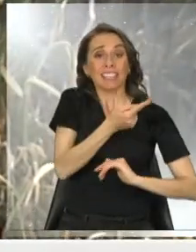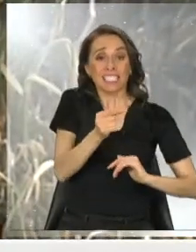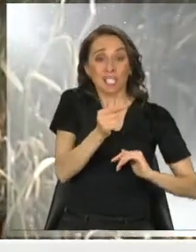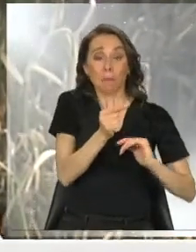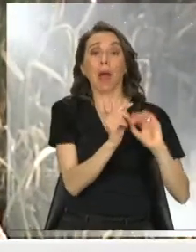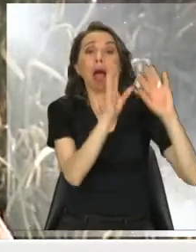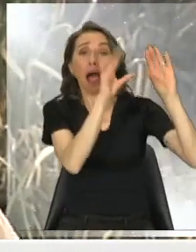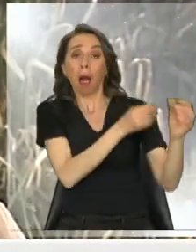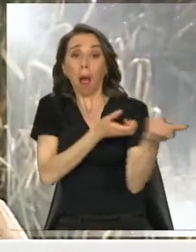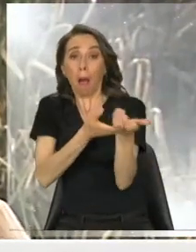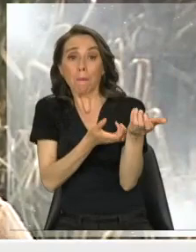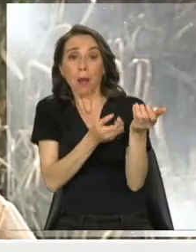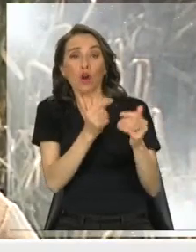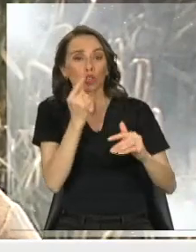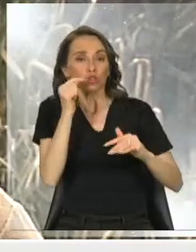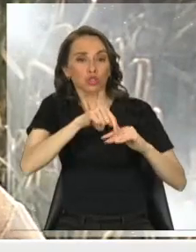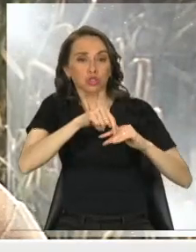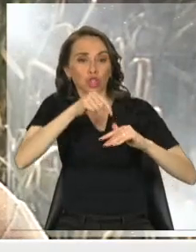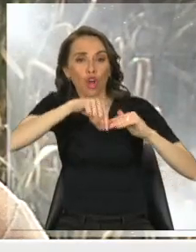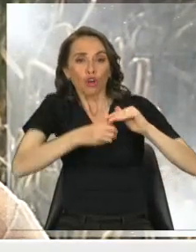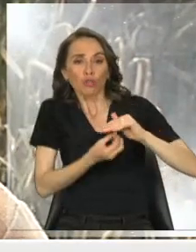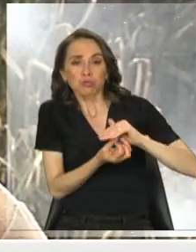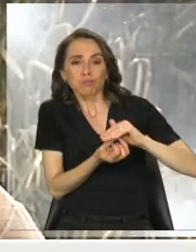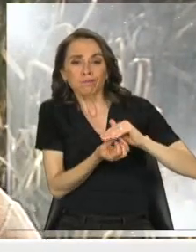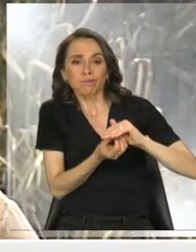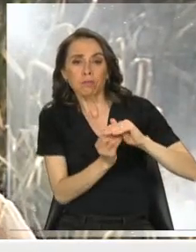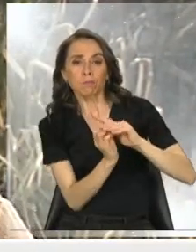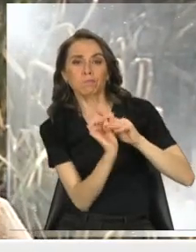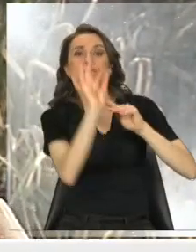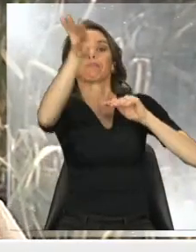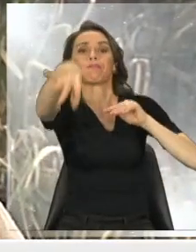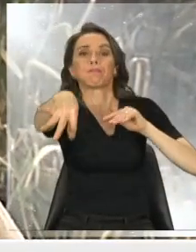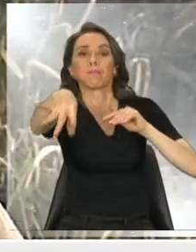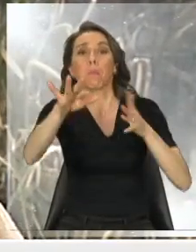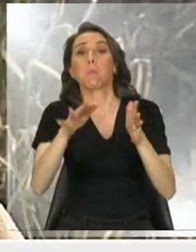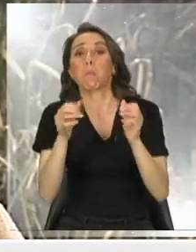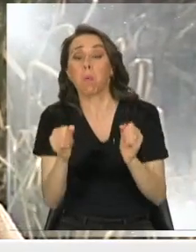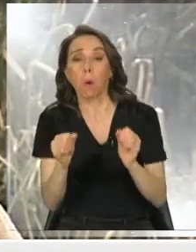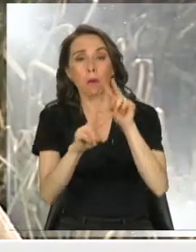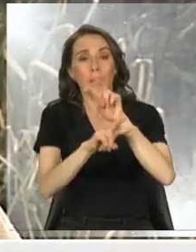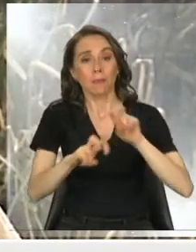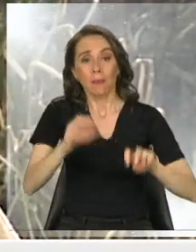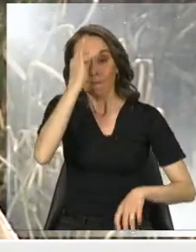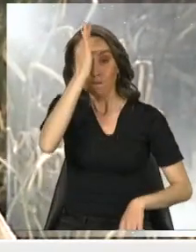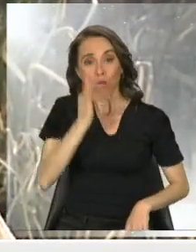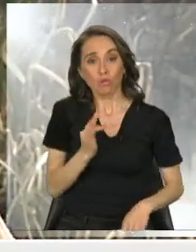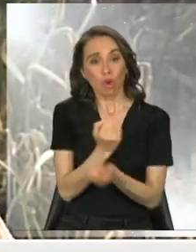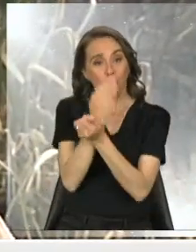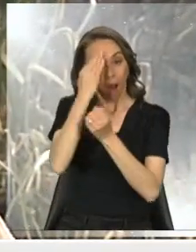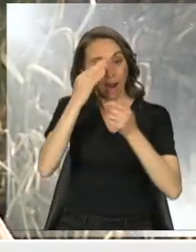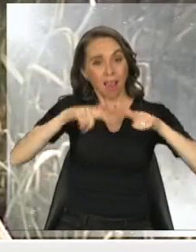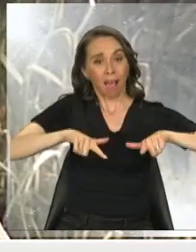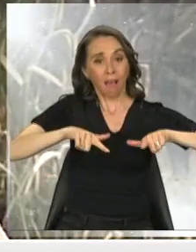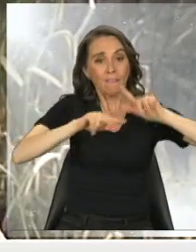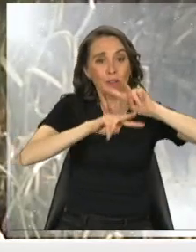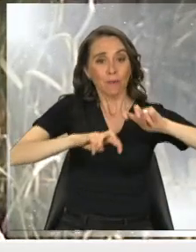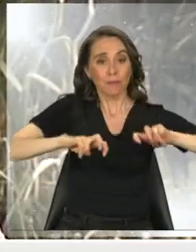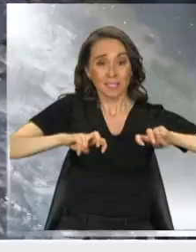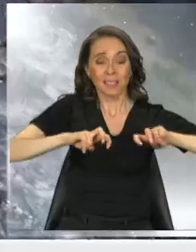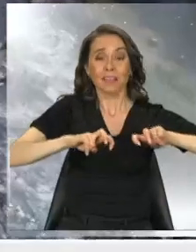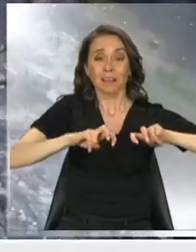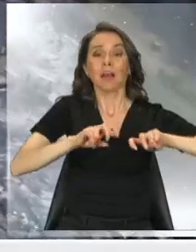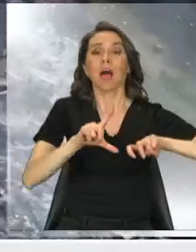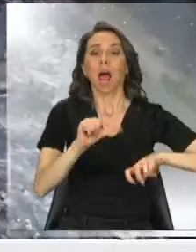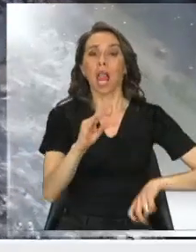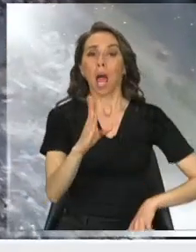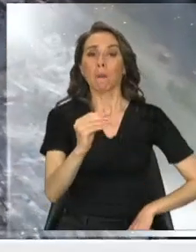haber rebrotado. Respecto de ello, se está realizando la investigación, peritos de la OCAR están a cargo de este hecho.